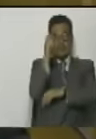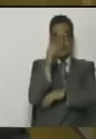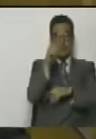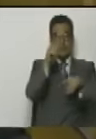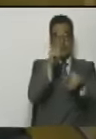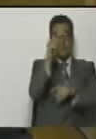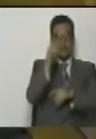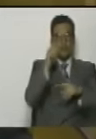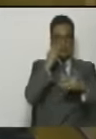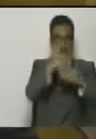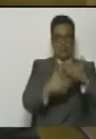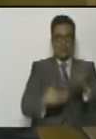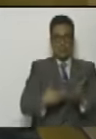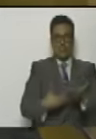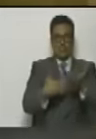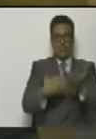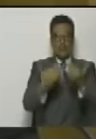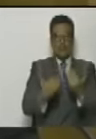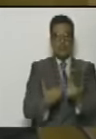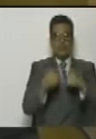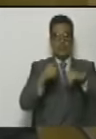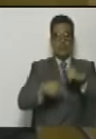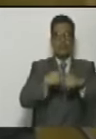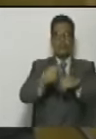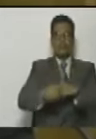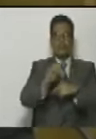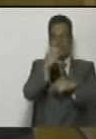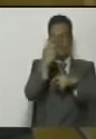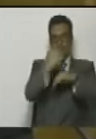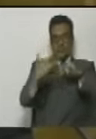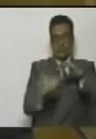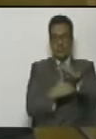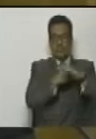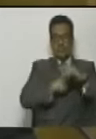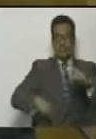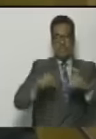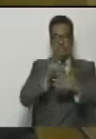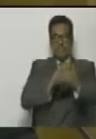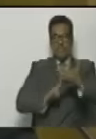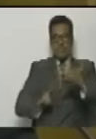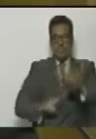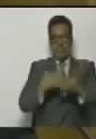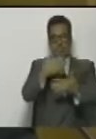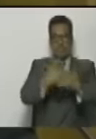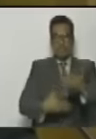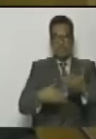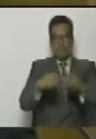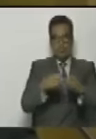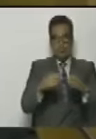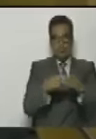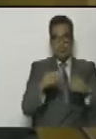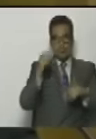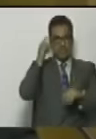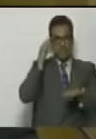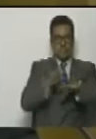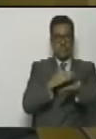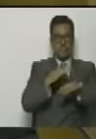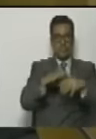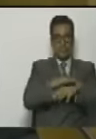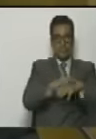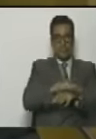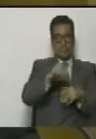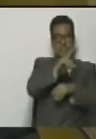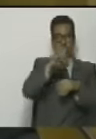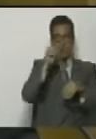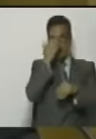los diputados indicados en lista anexa. Acto seguido, el primer vicepresidente ordenó leer el acta de la sesión ordinaria del día martes 30